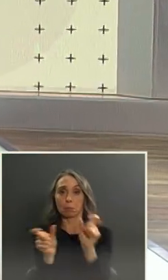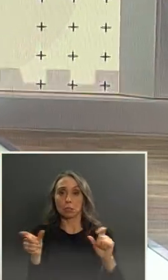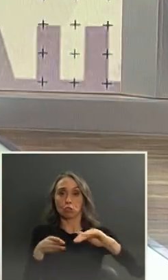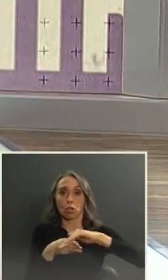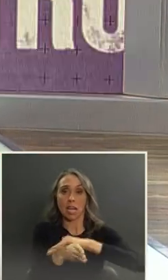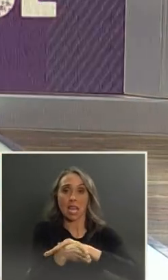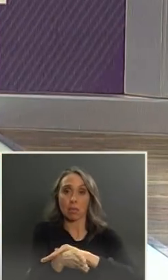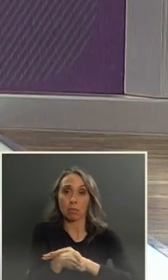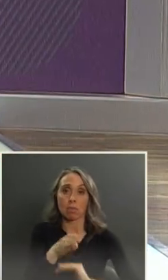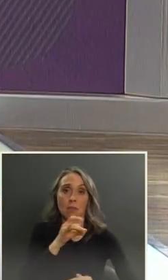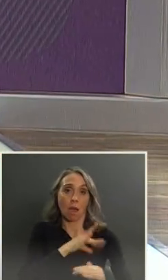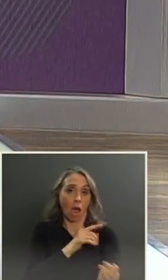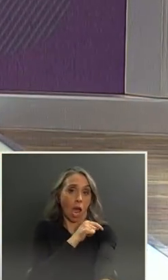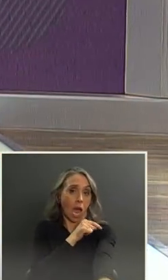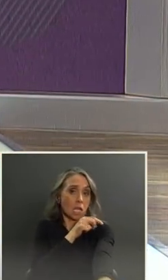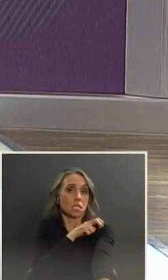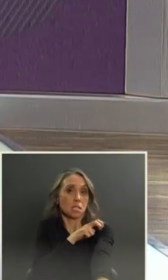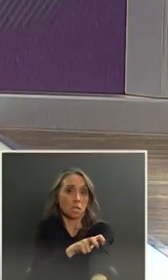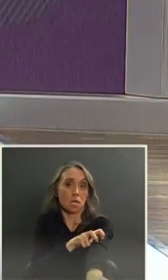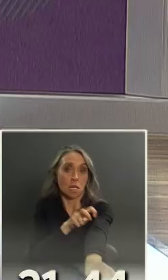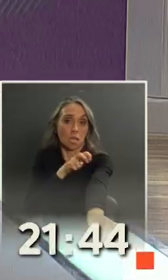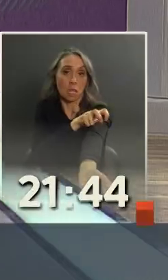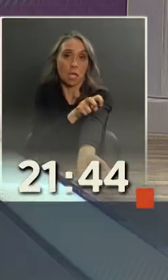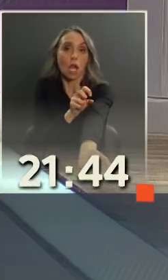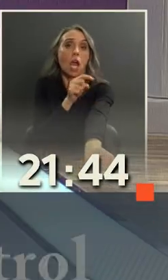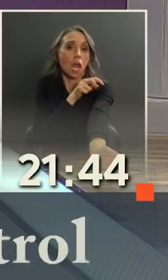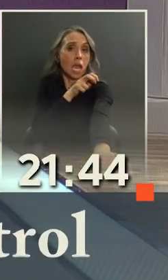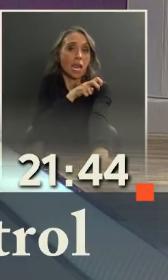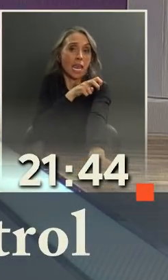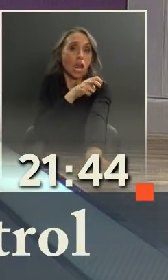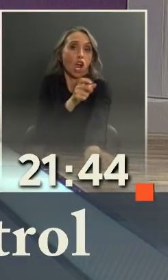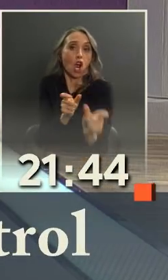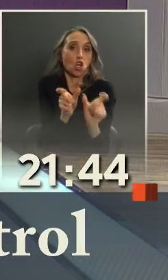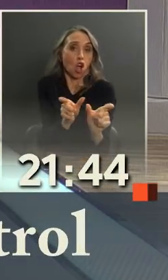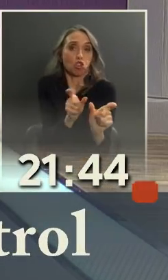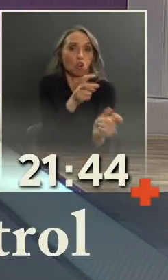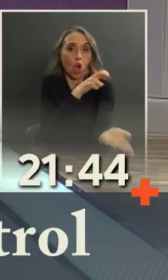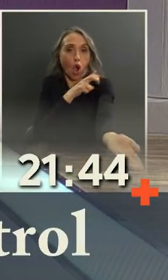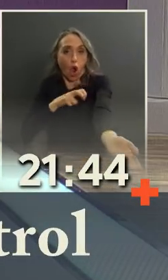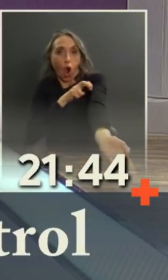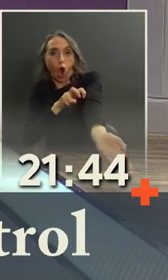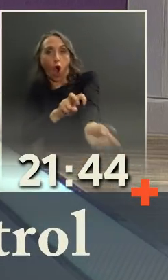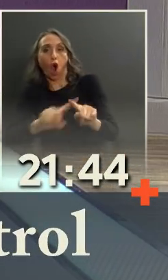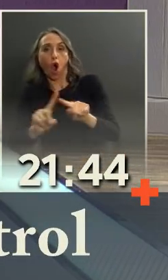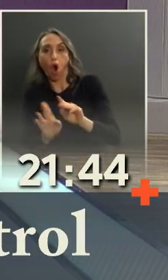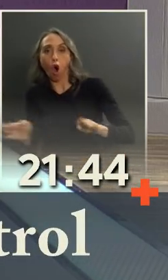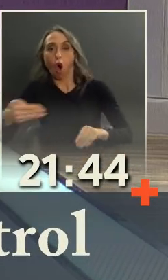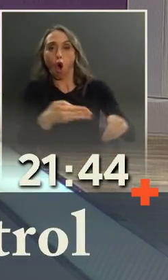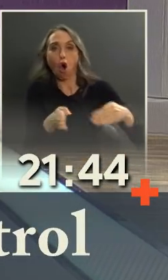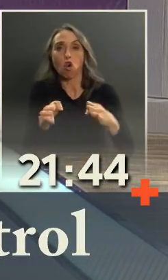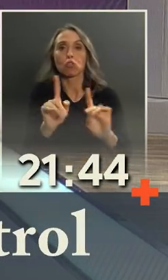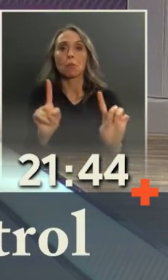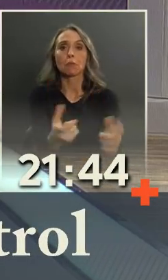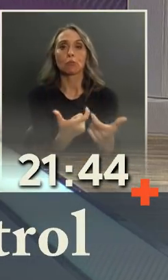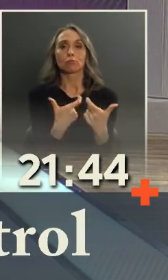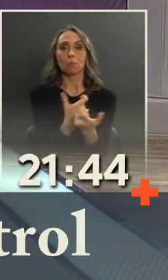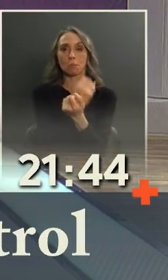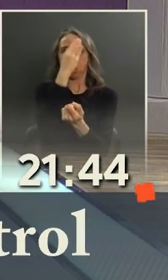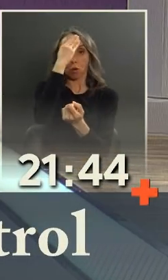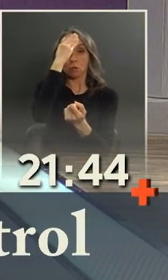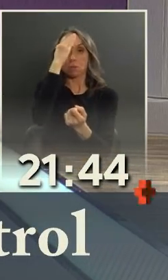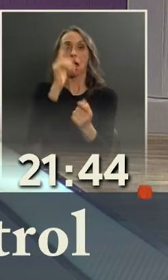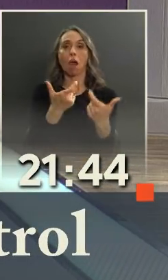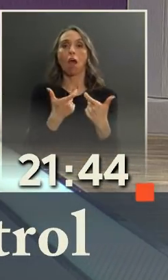territorio nacional, sino en las nuevas rutas o desvíos que se utilizan hoy para evitar la acción policial y también sanitaria. Eso sin